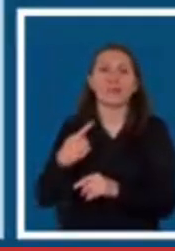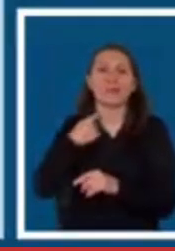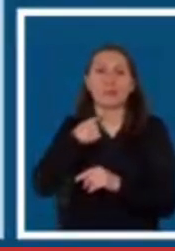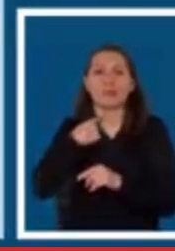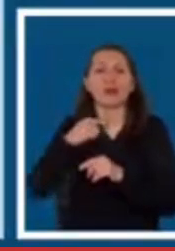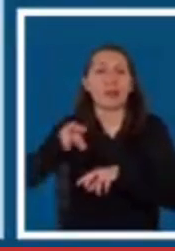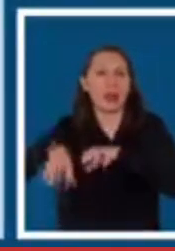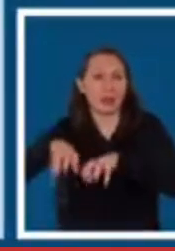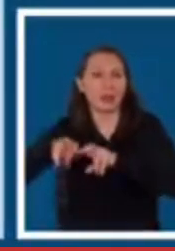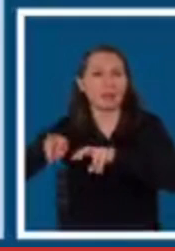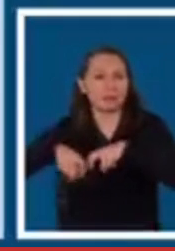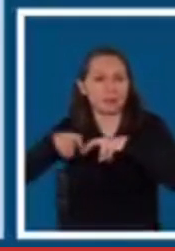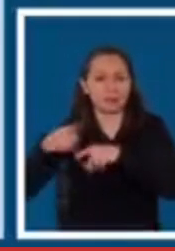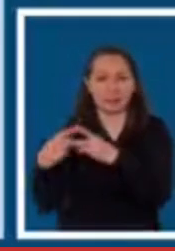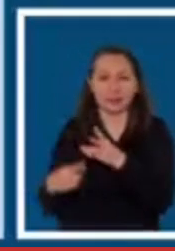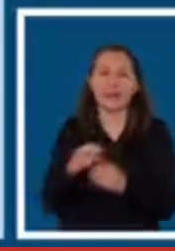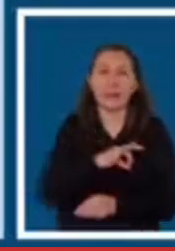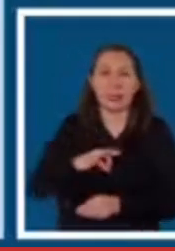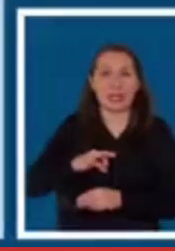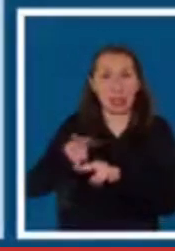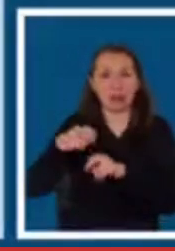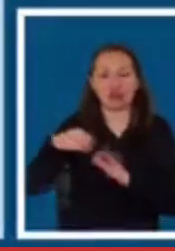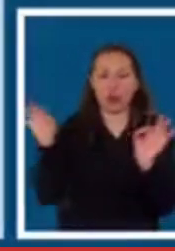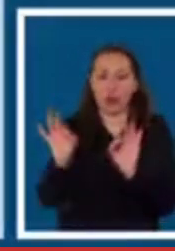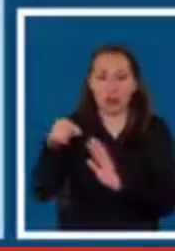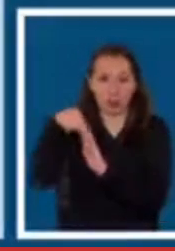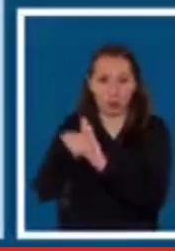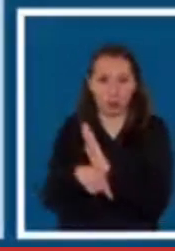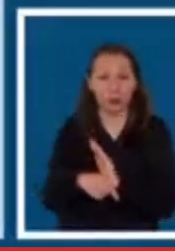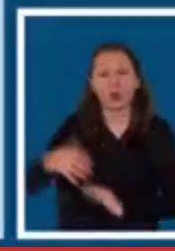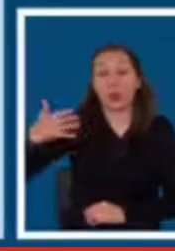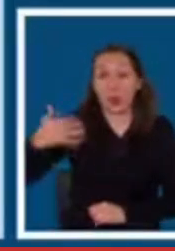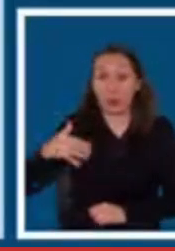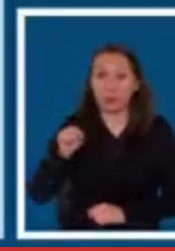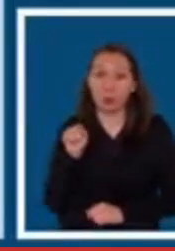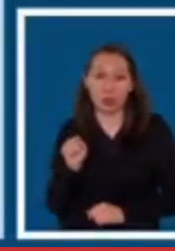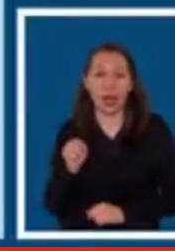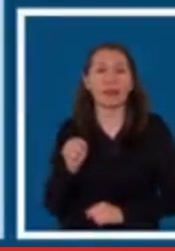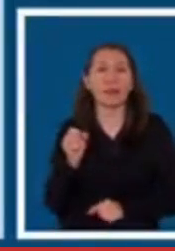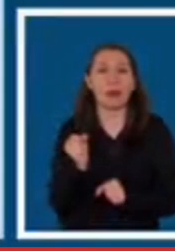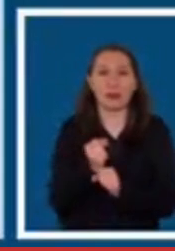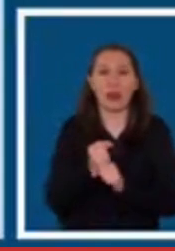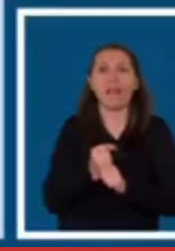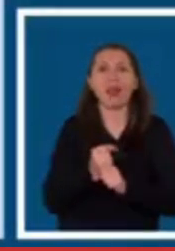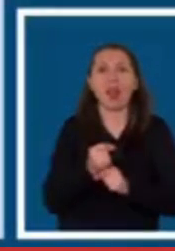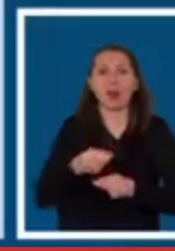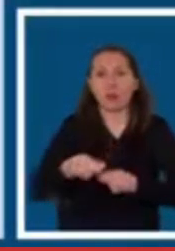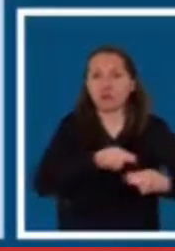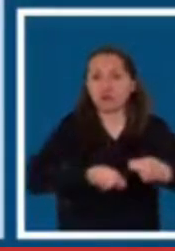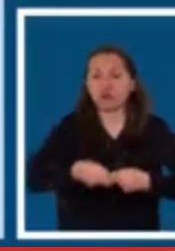de agricultura a la que me quiero referir en un poco más en profundidad porque es bien importante para los productores y los productores